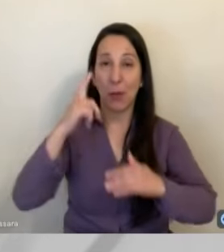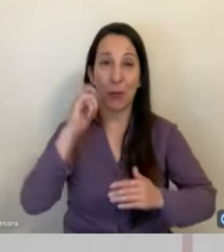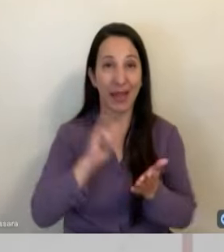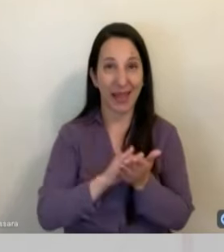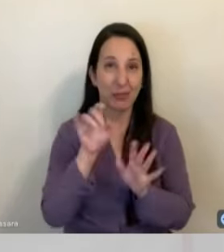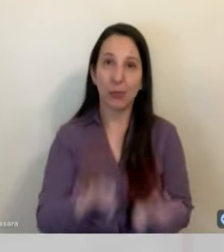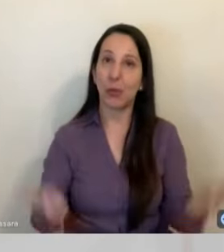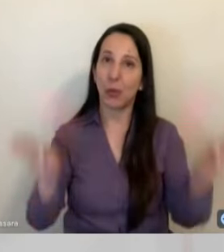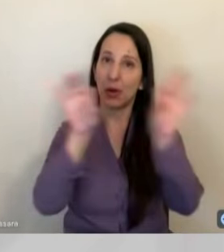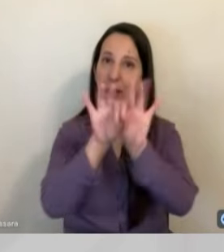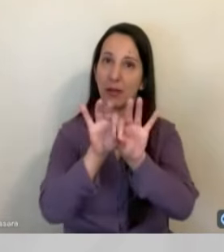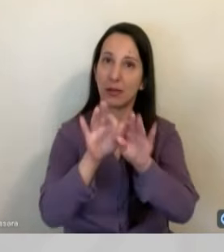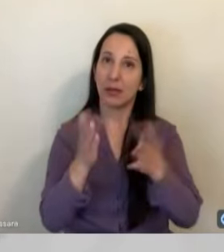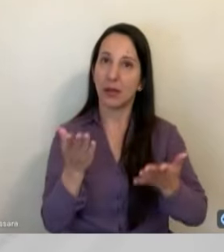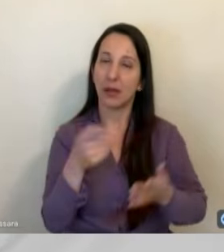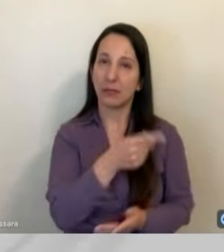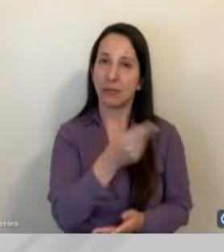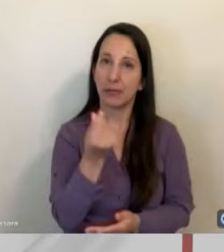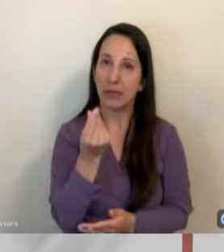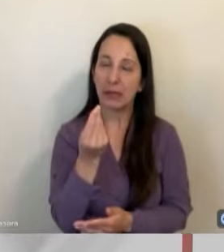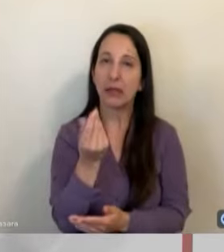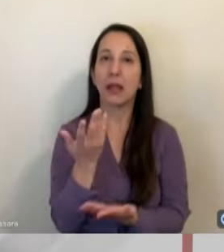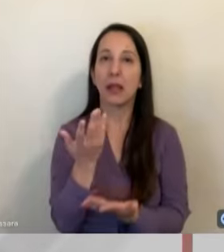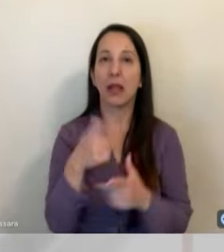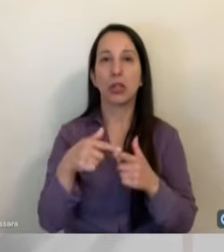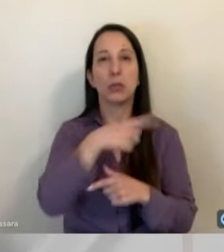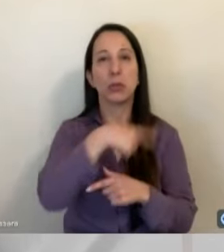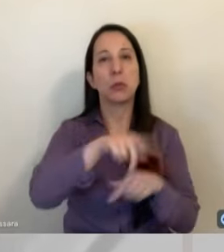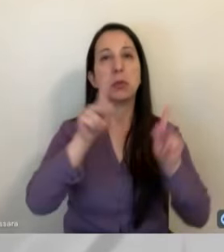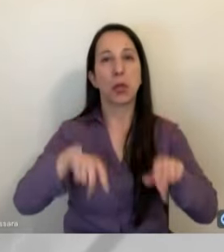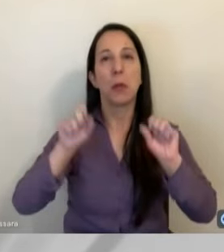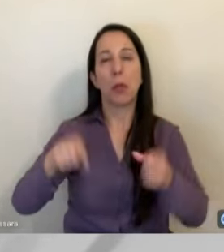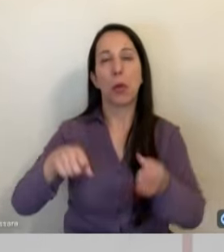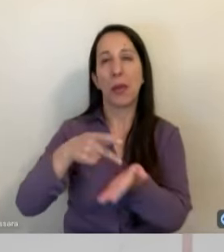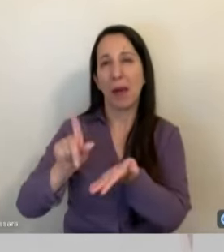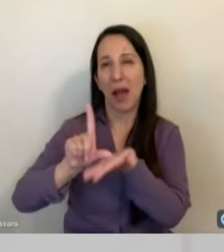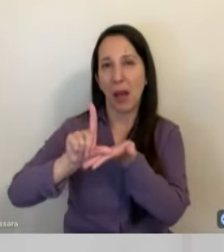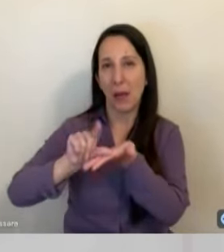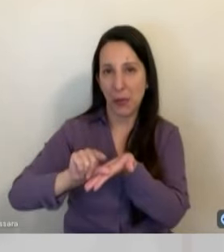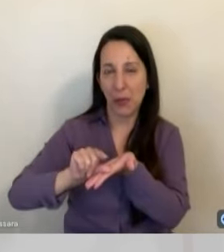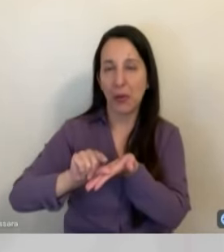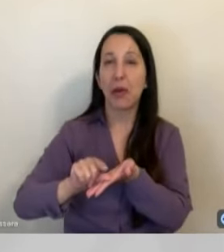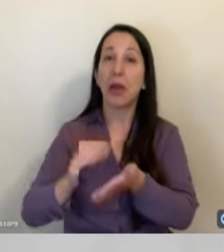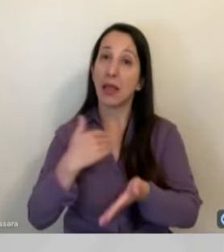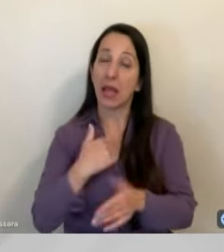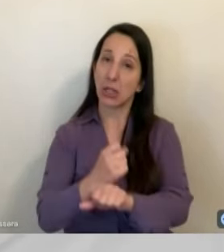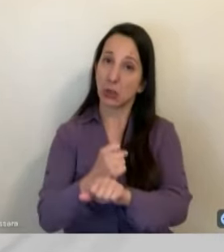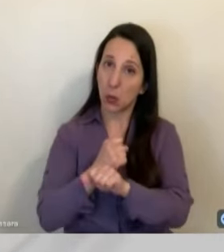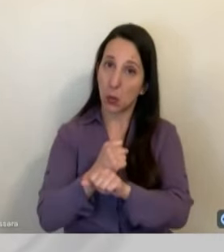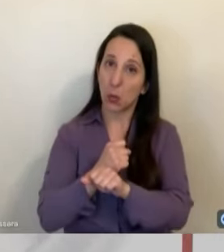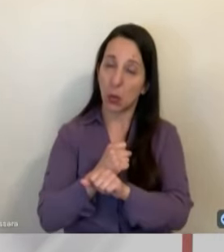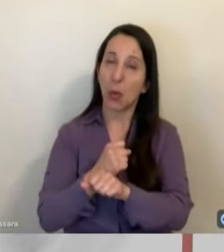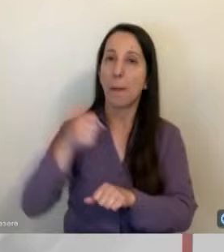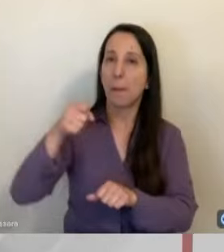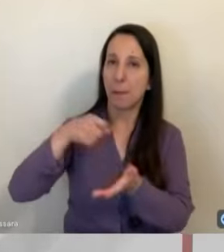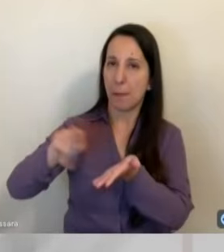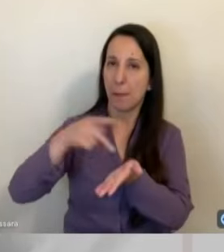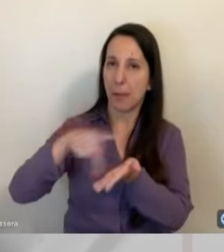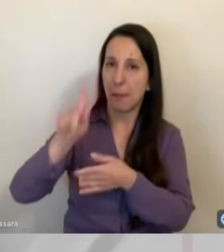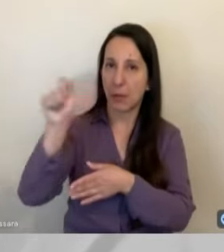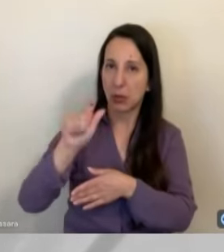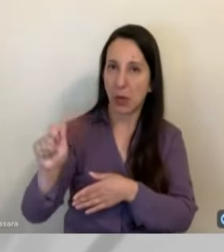mes. De tal manera que esas personas puedan realmente pagar lo que puedan pagar, tener seguro, ir cotizando, y cuando usted tiene una base tan amplia,